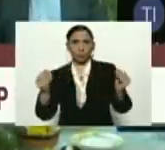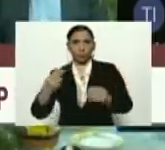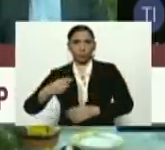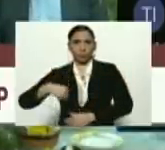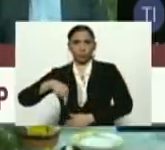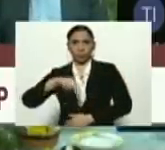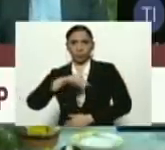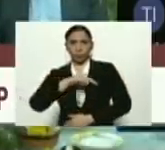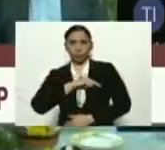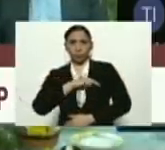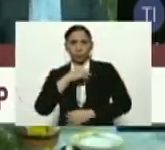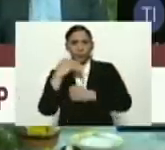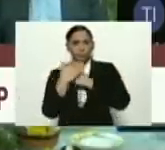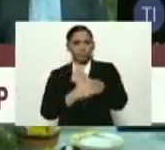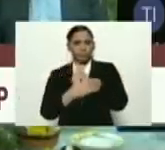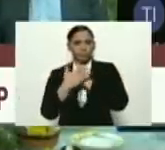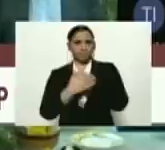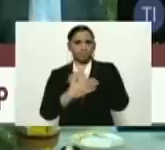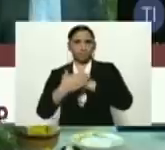cariño,